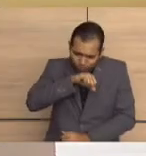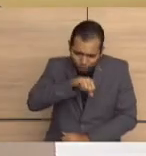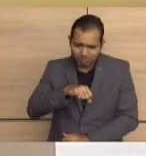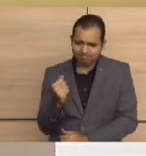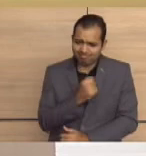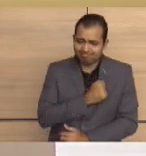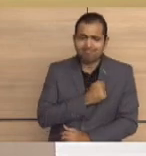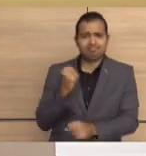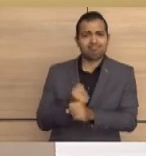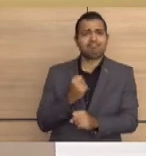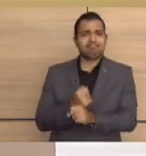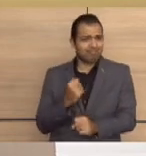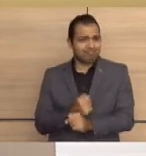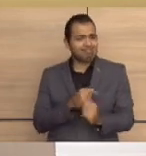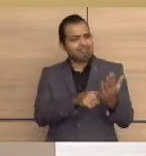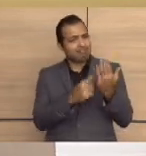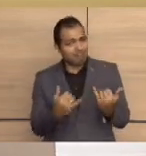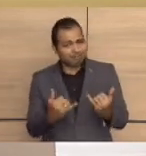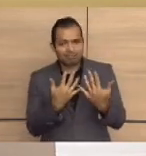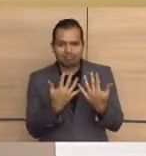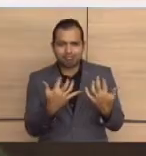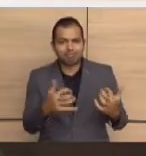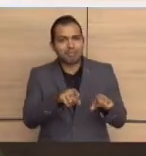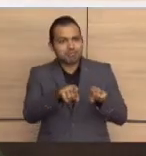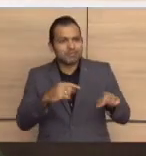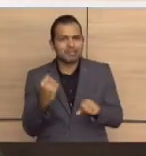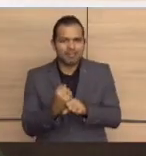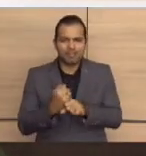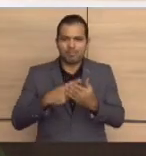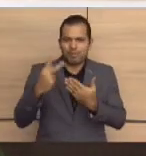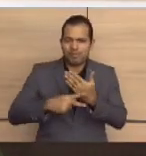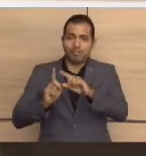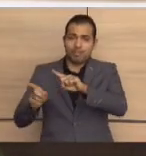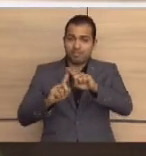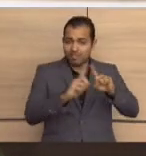que están o estamos aquí, de alguna manera